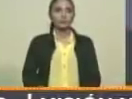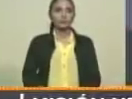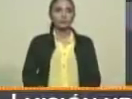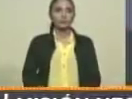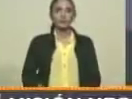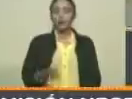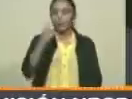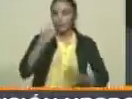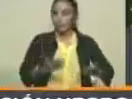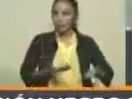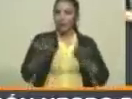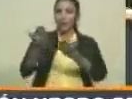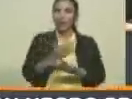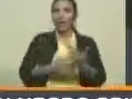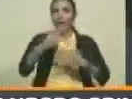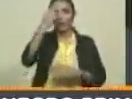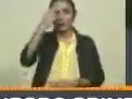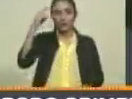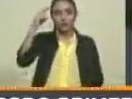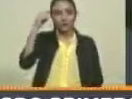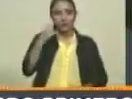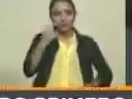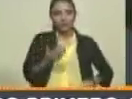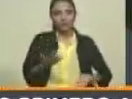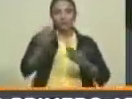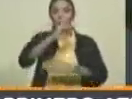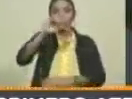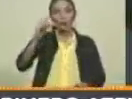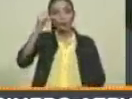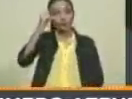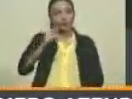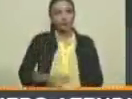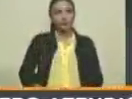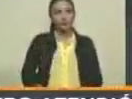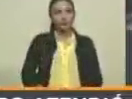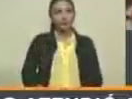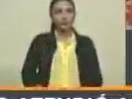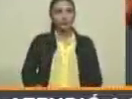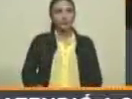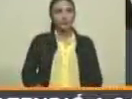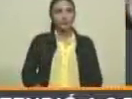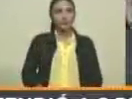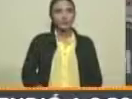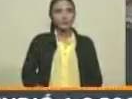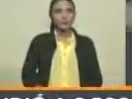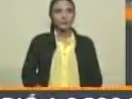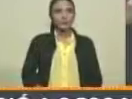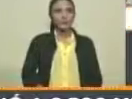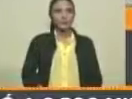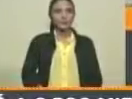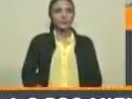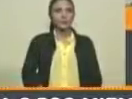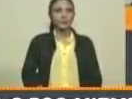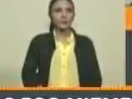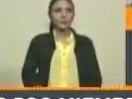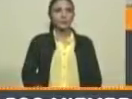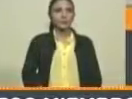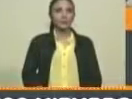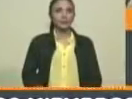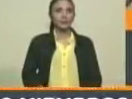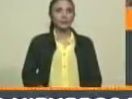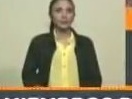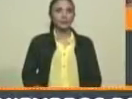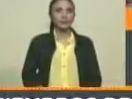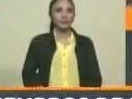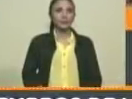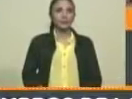al canciller de la República Bolivariana de Venezuela, Jorge Arriaza, amárrate ahí el traje ese. Ponte serio.